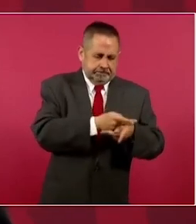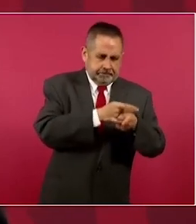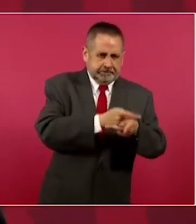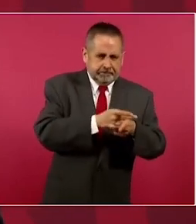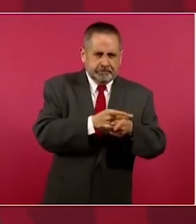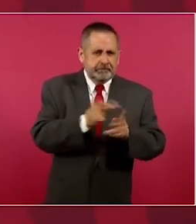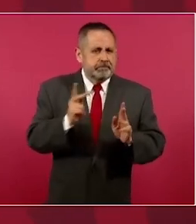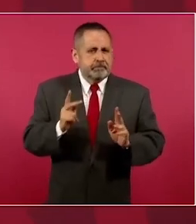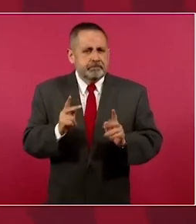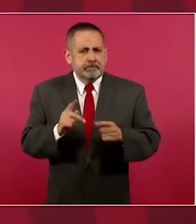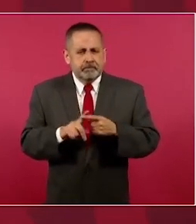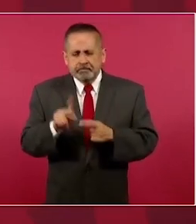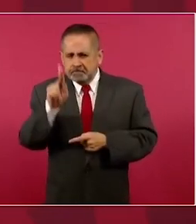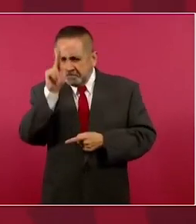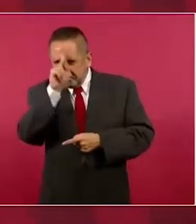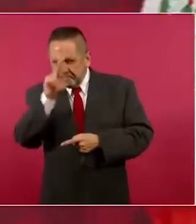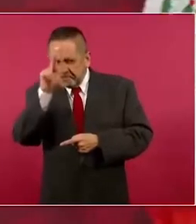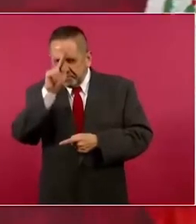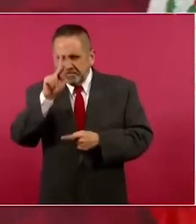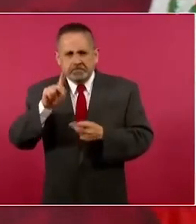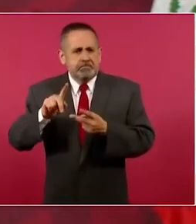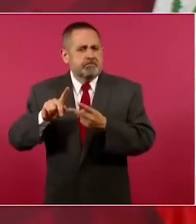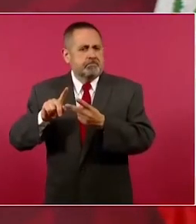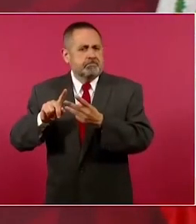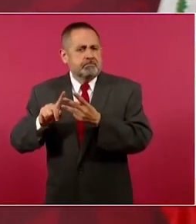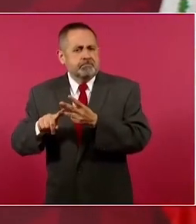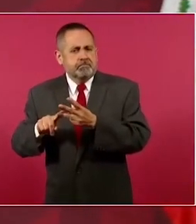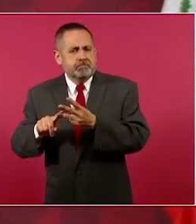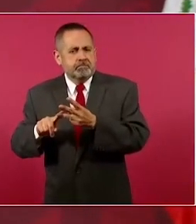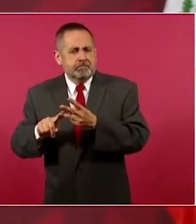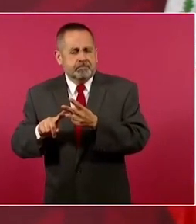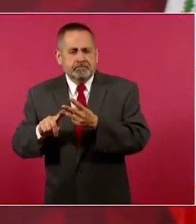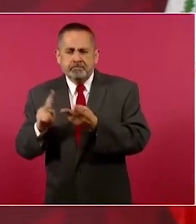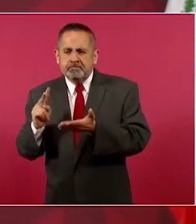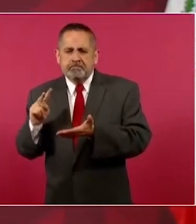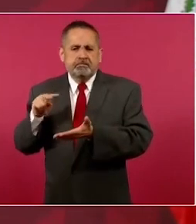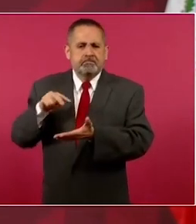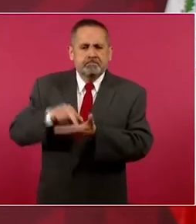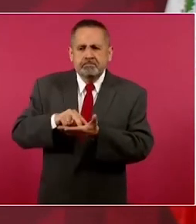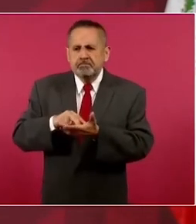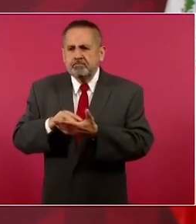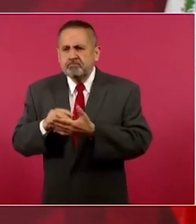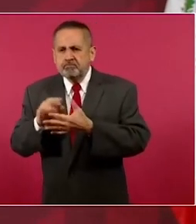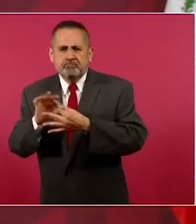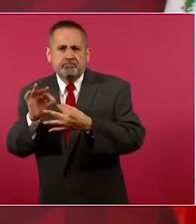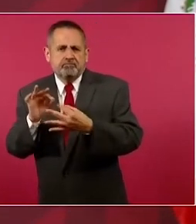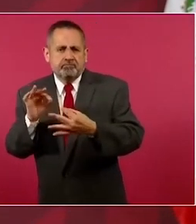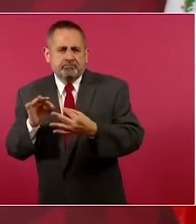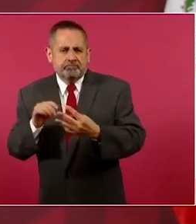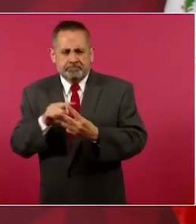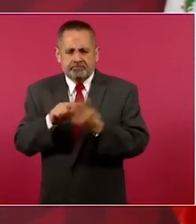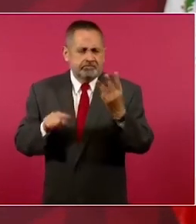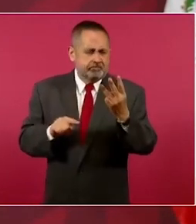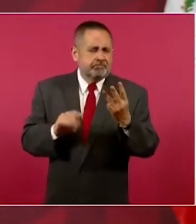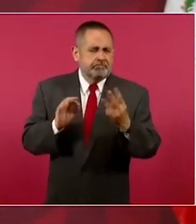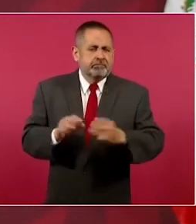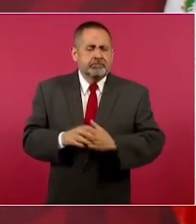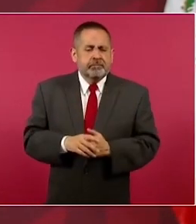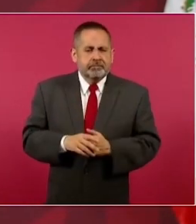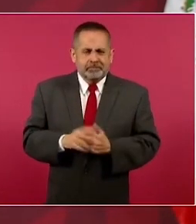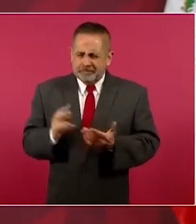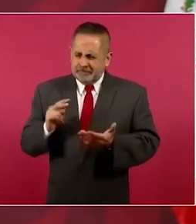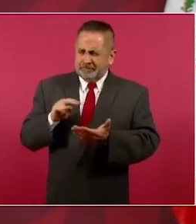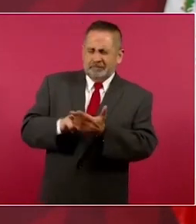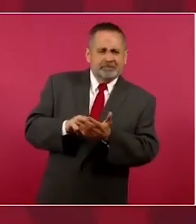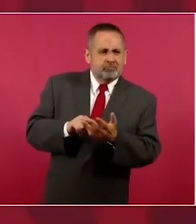Paciencia, prudencia y presencia. ¿Y qué da la